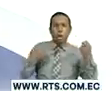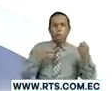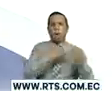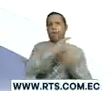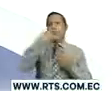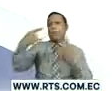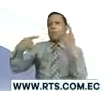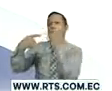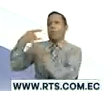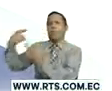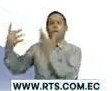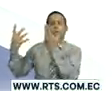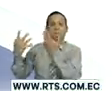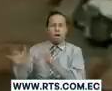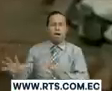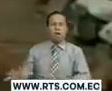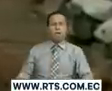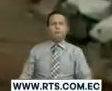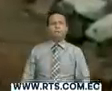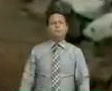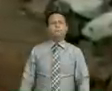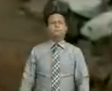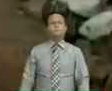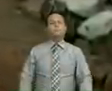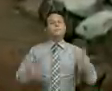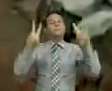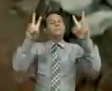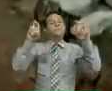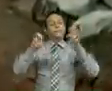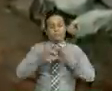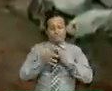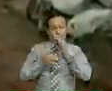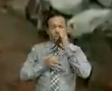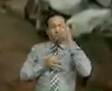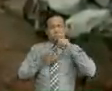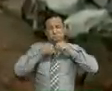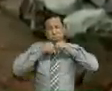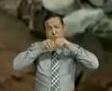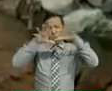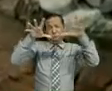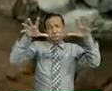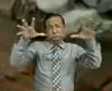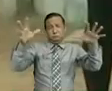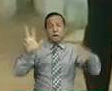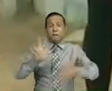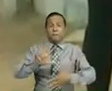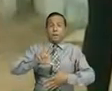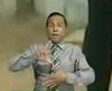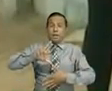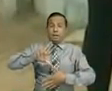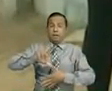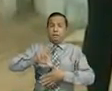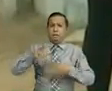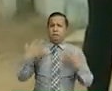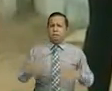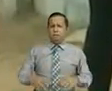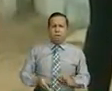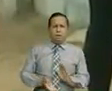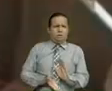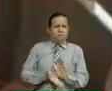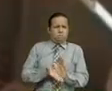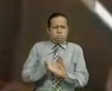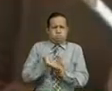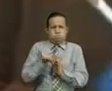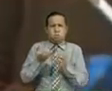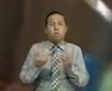internacional. La pandemia del coronavirus golpea duramente a América Latina, que ha superado ya el millón de